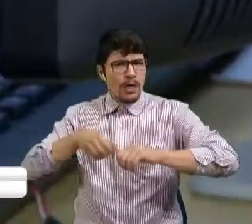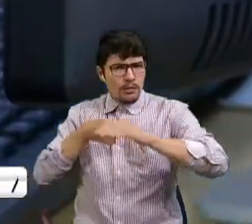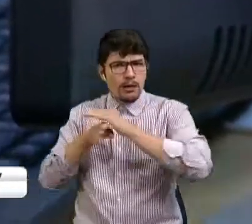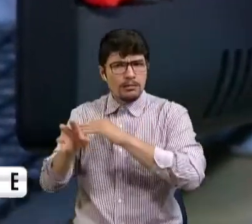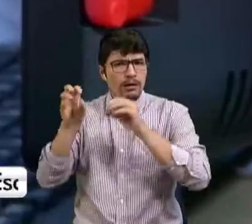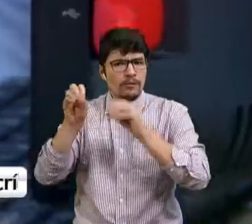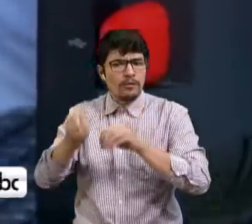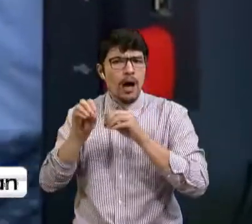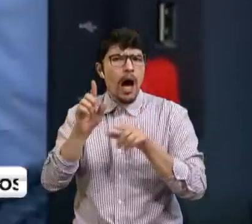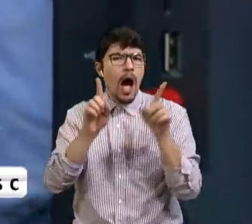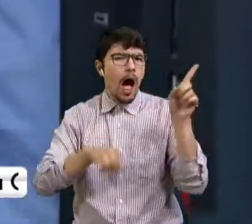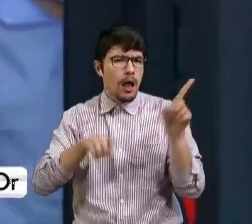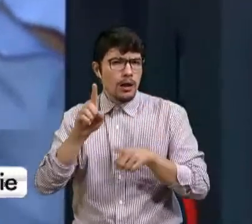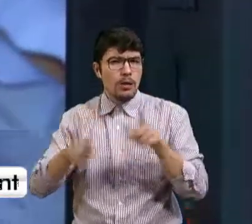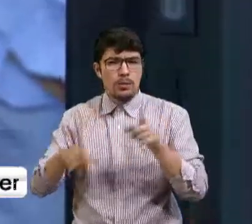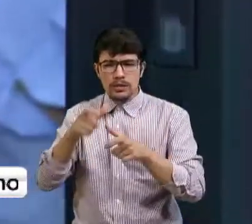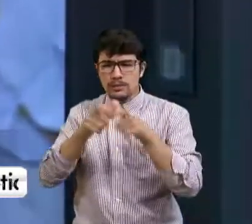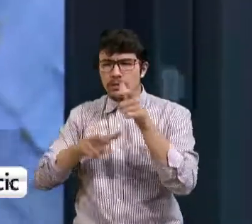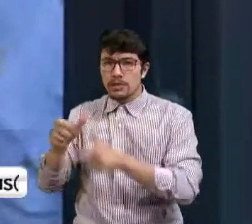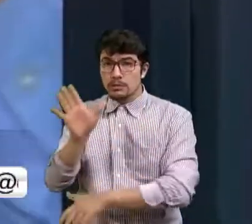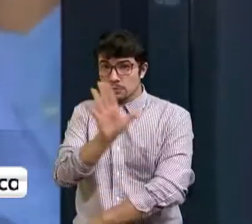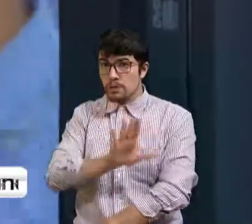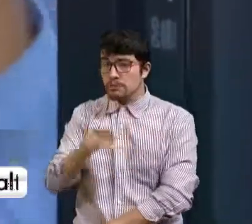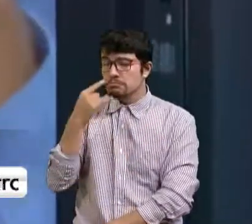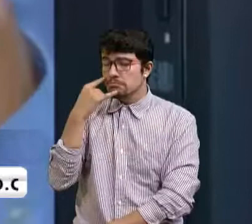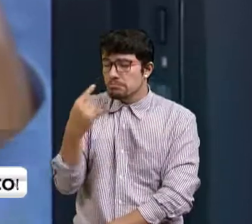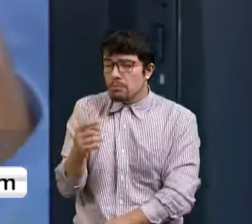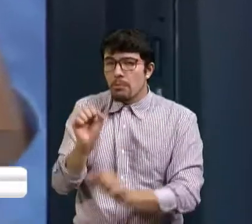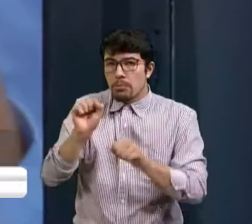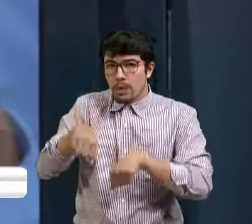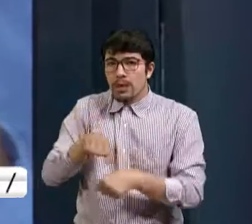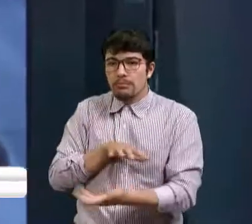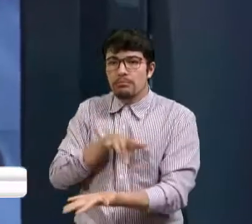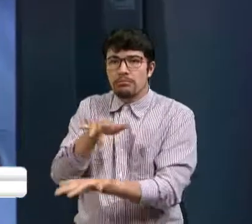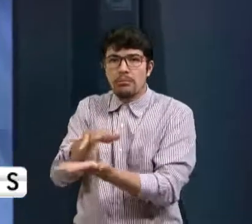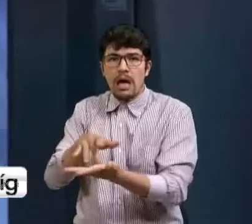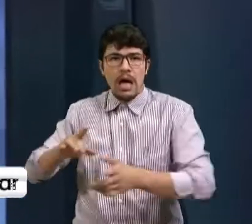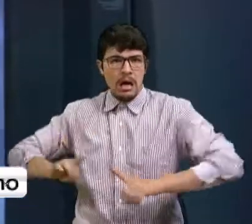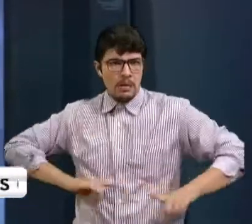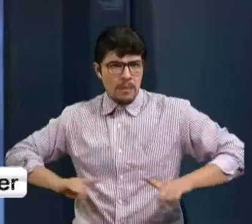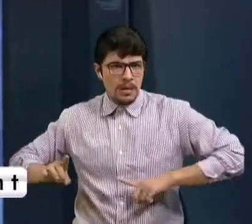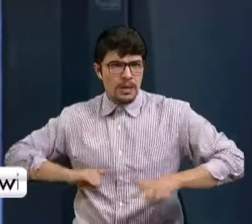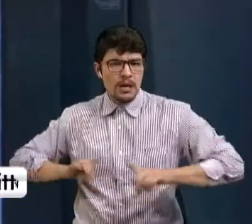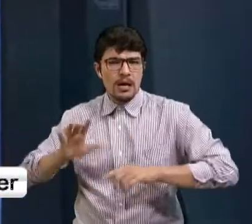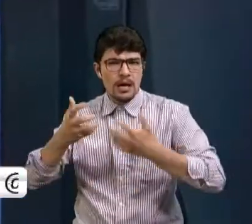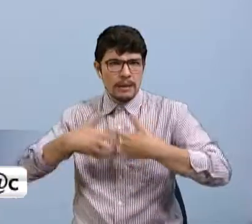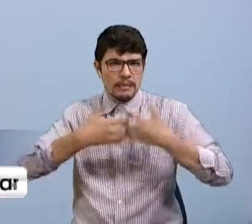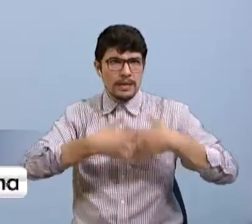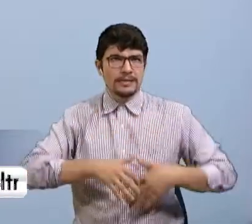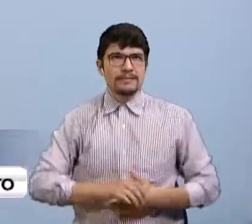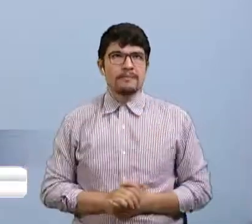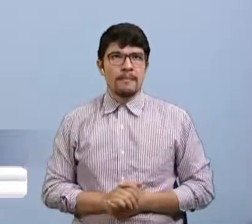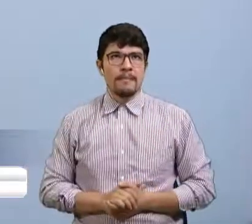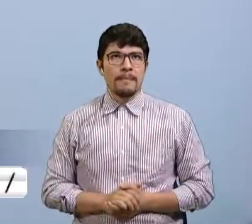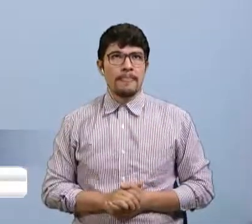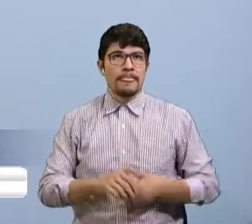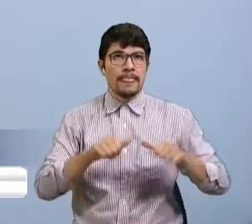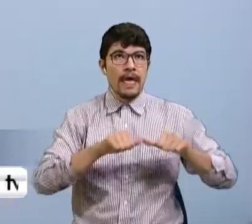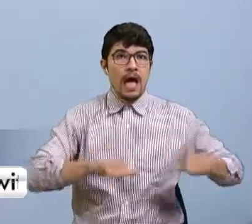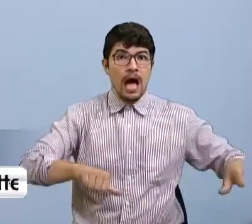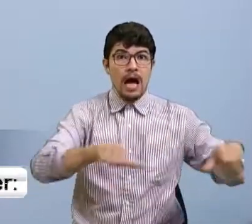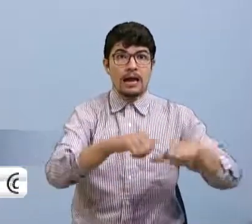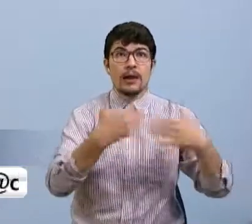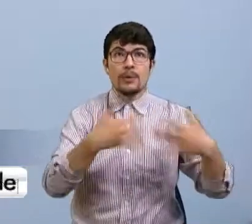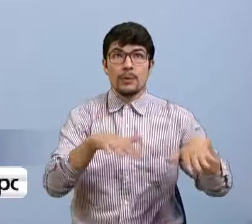formación a aquellas personas interesadas en hacer parte de los recursos administrativos de las empresas hay áreas muy